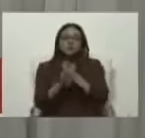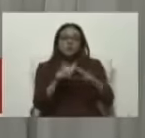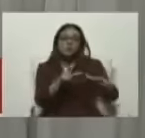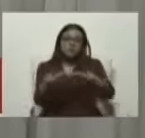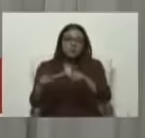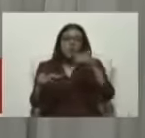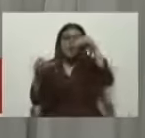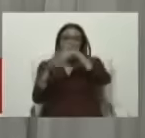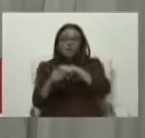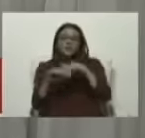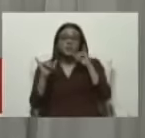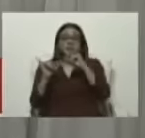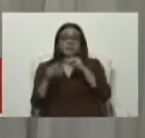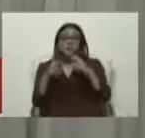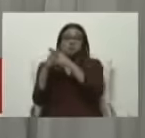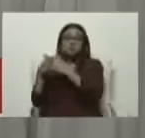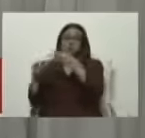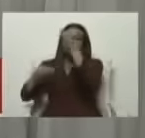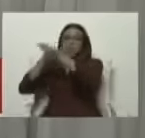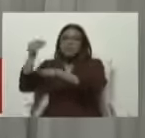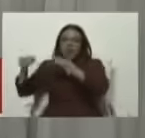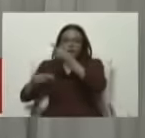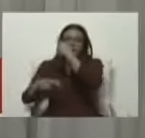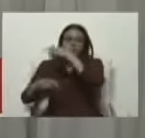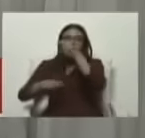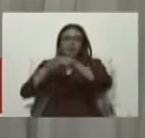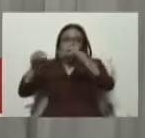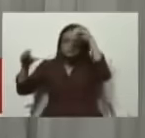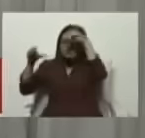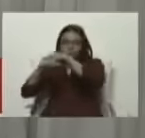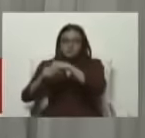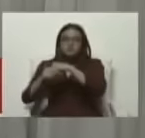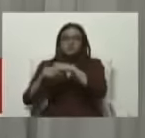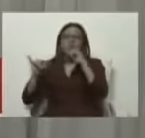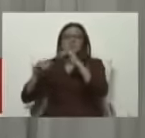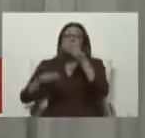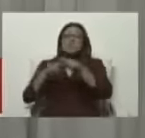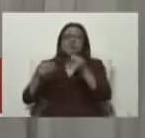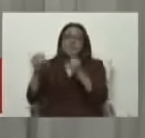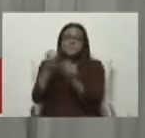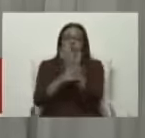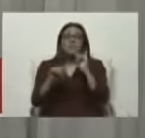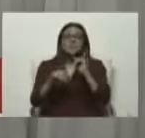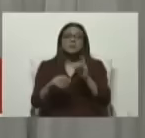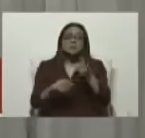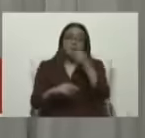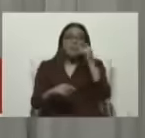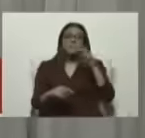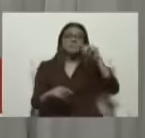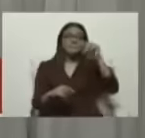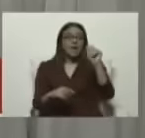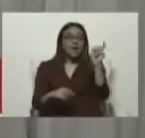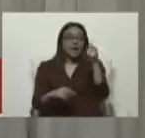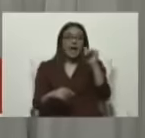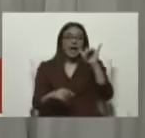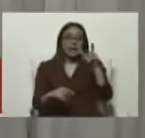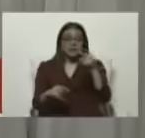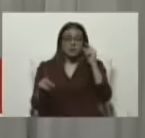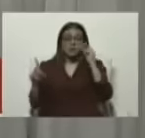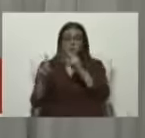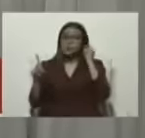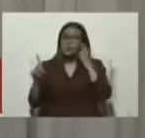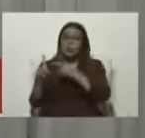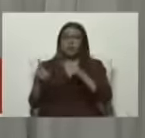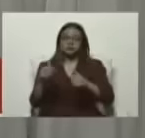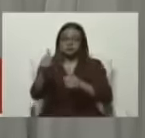ciudad de Miami. Ese centro está siendo montado por la cuñada de la señora Magaly Meda, y desde ese centro es